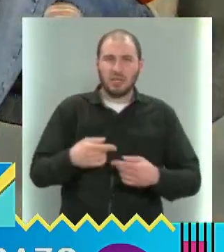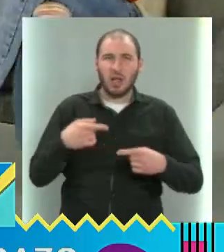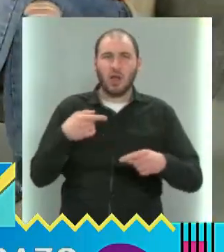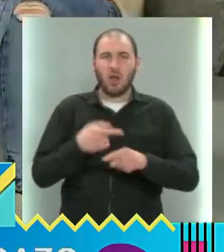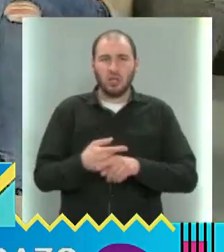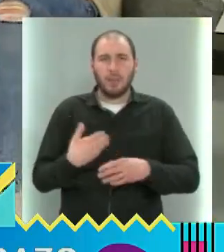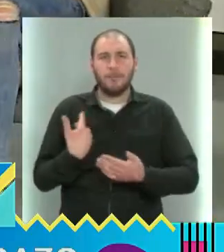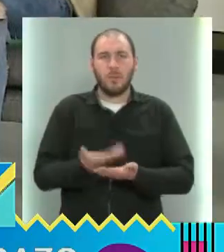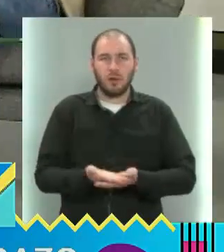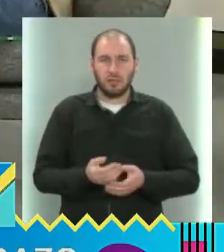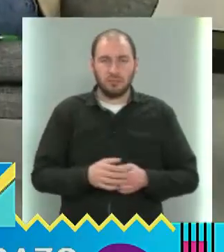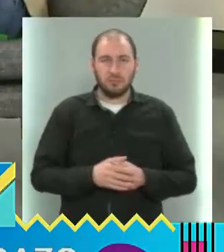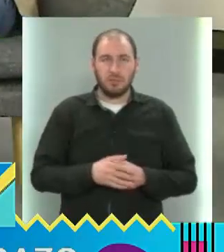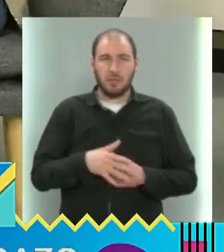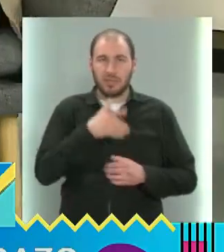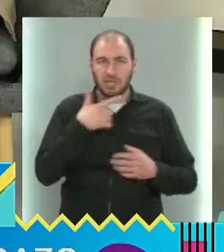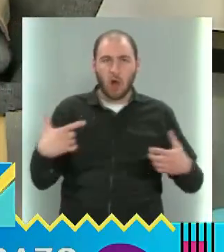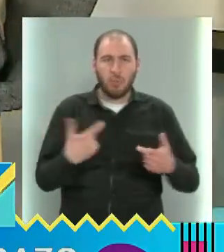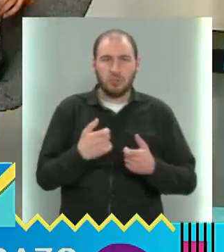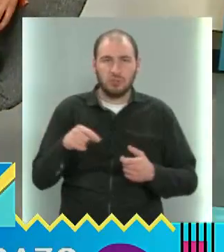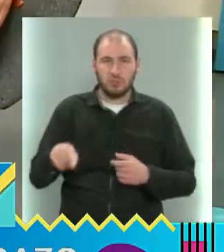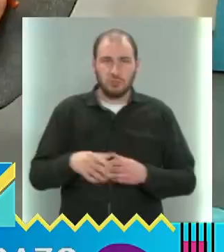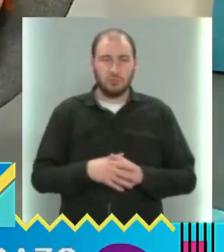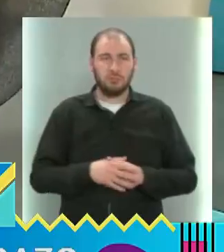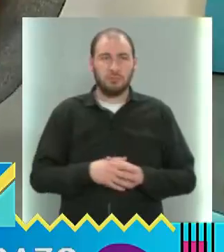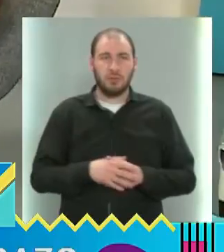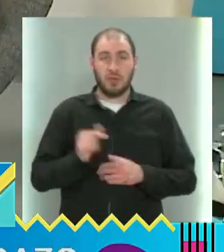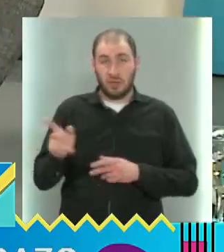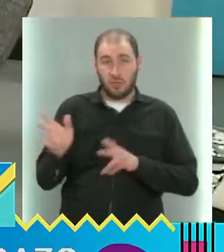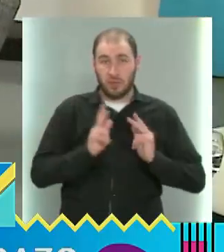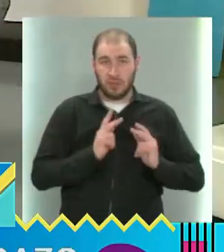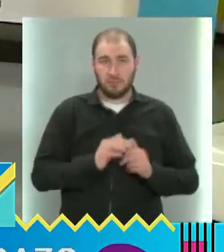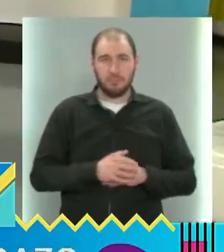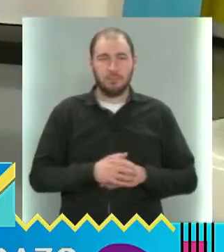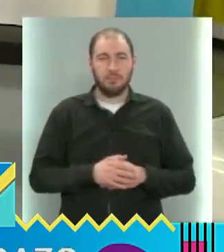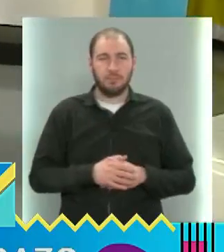se está proponiendo? O sea, de oponerse a eso que acaba de decir Romina.